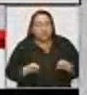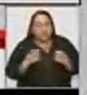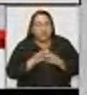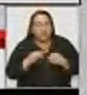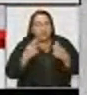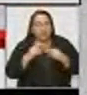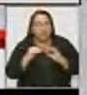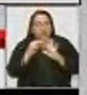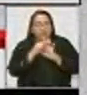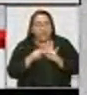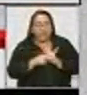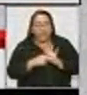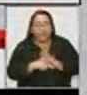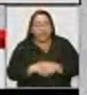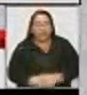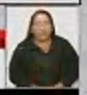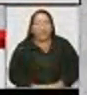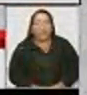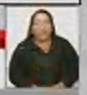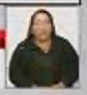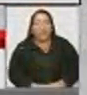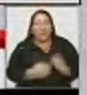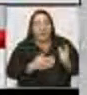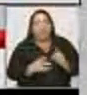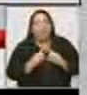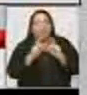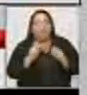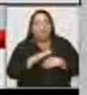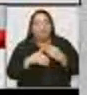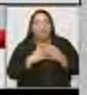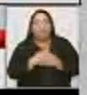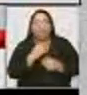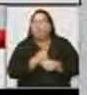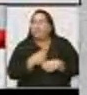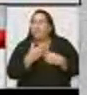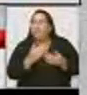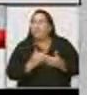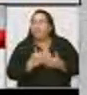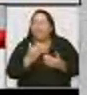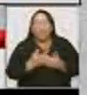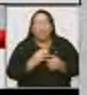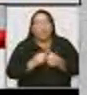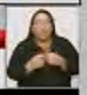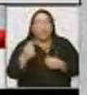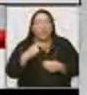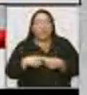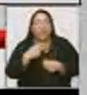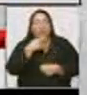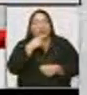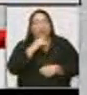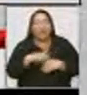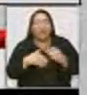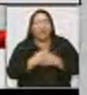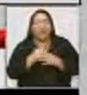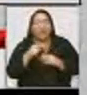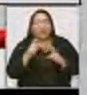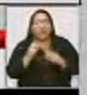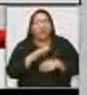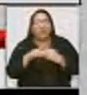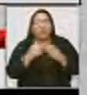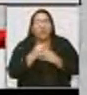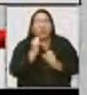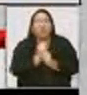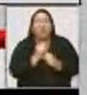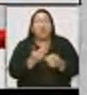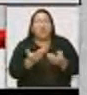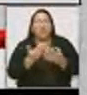que, según la normativa vigente, el plan de consulta debe incluir medidas que faciliten la participación de las mujeres en estos